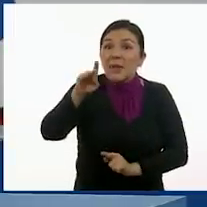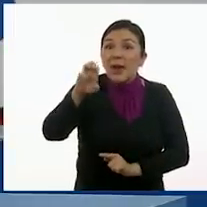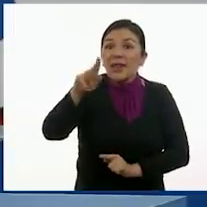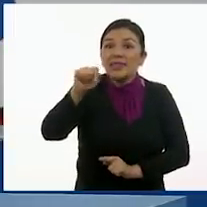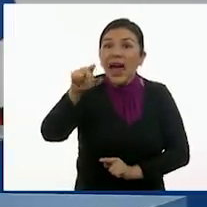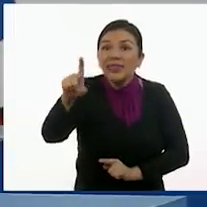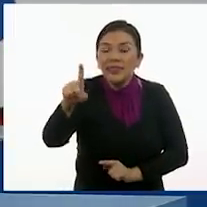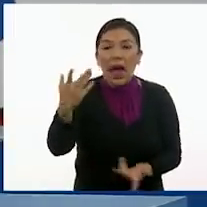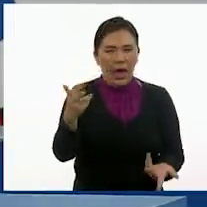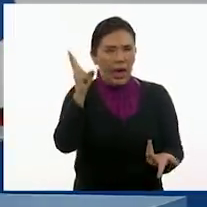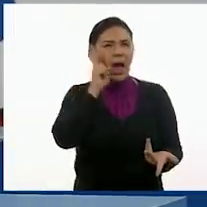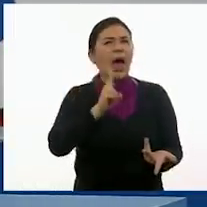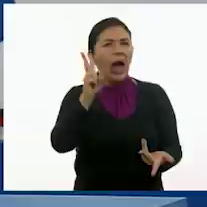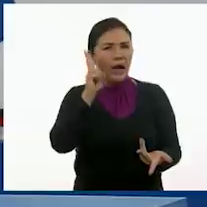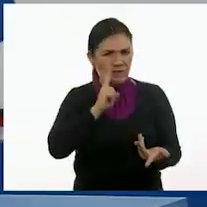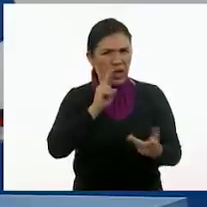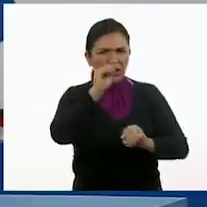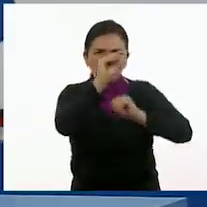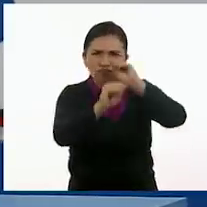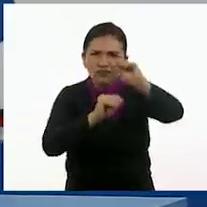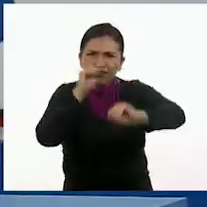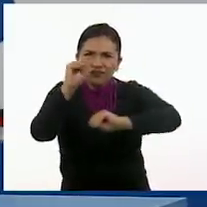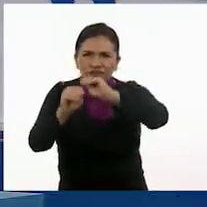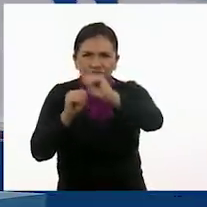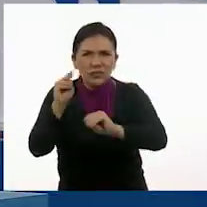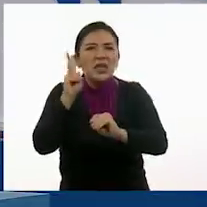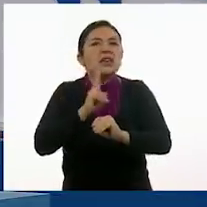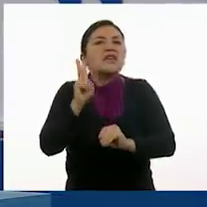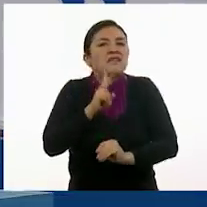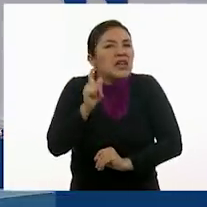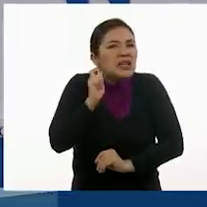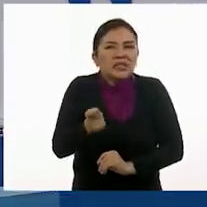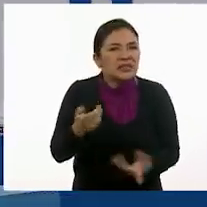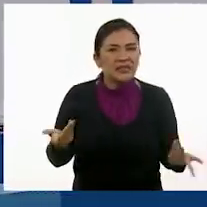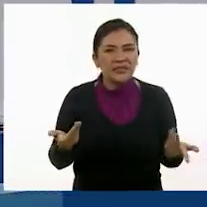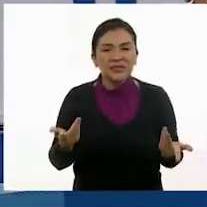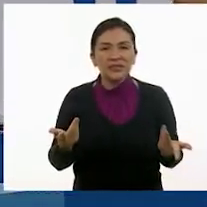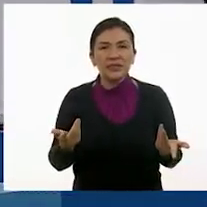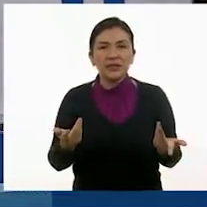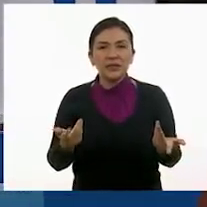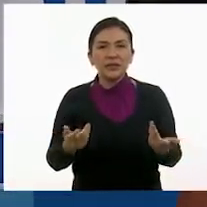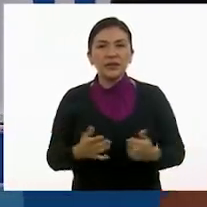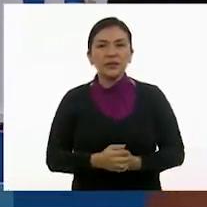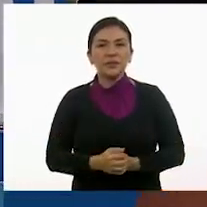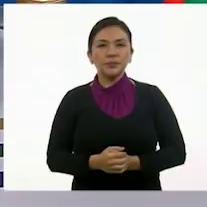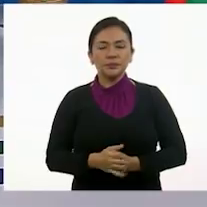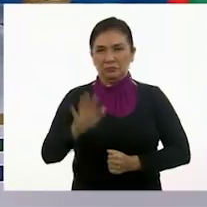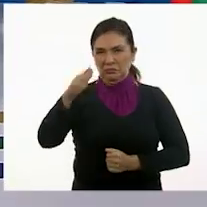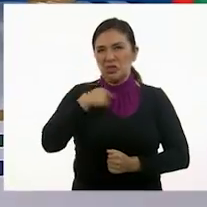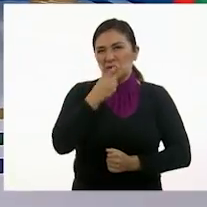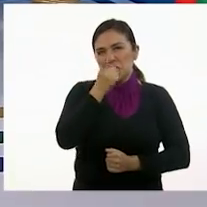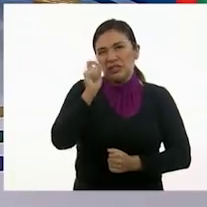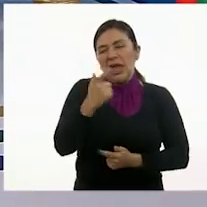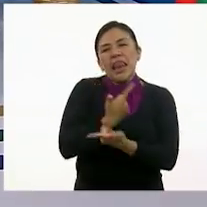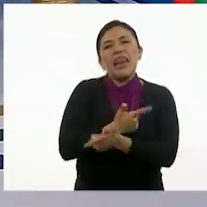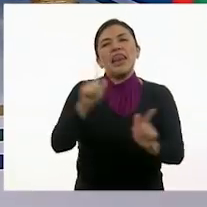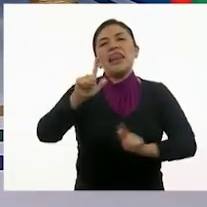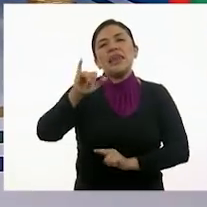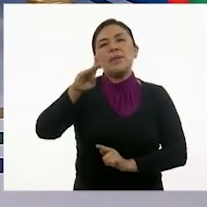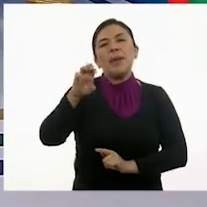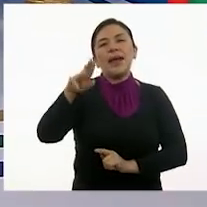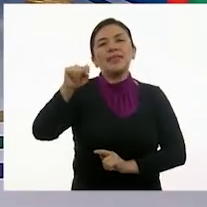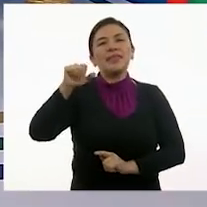Libertad. A ver, vamos a mover un poquito las letras. A ver. Puede decir libertad.